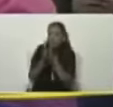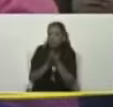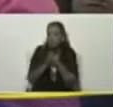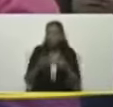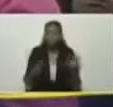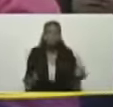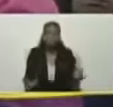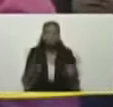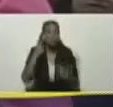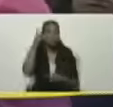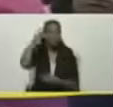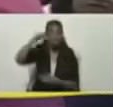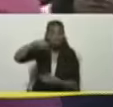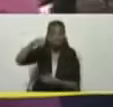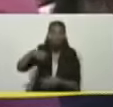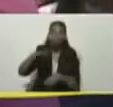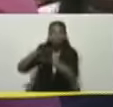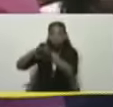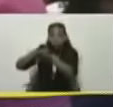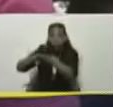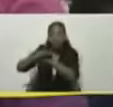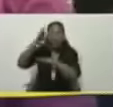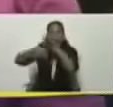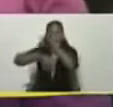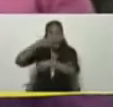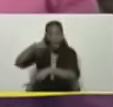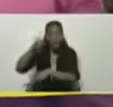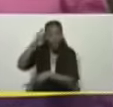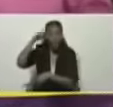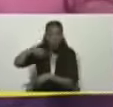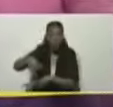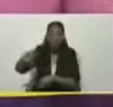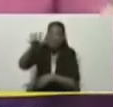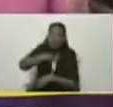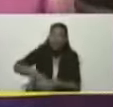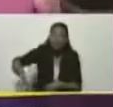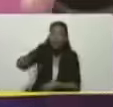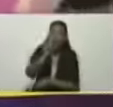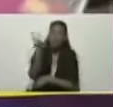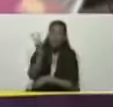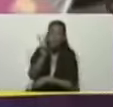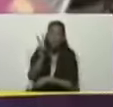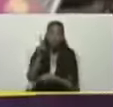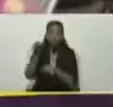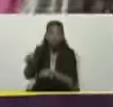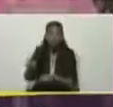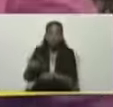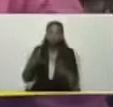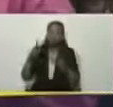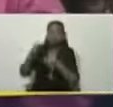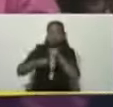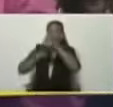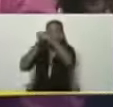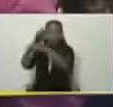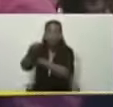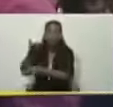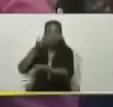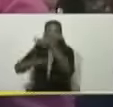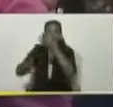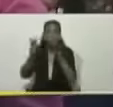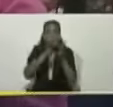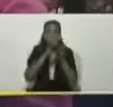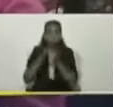emprendimiento. Y hoy, como usted lo ha manifestado, en todo el país usted hoy está